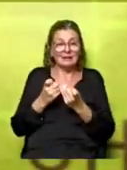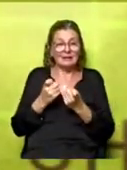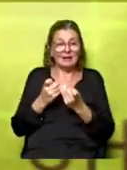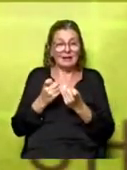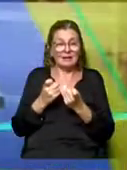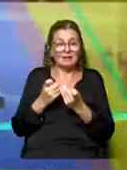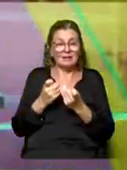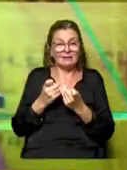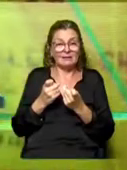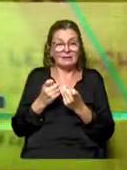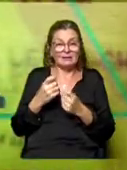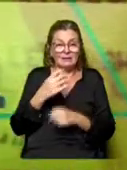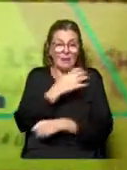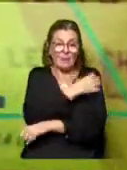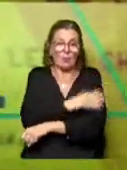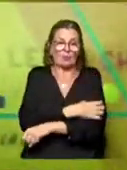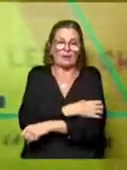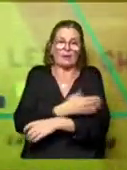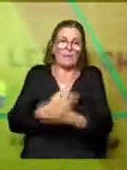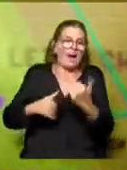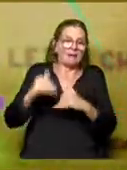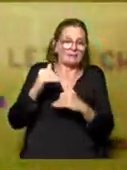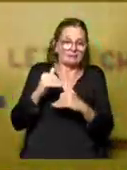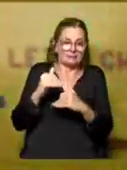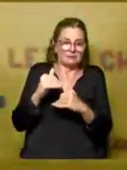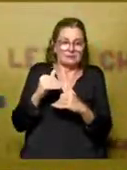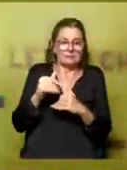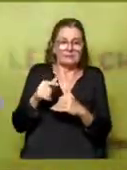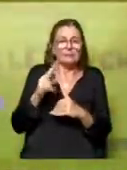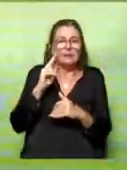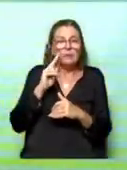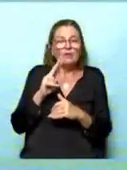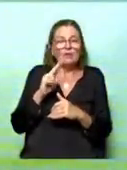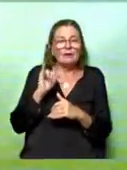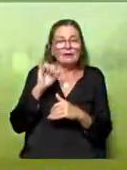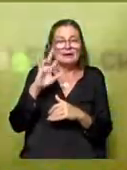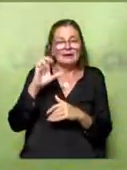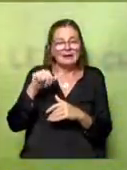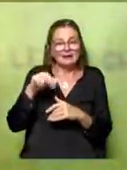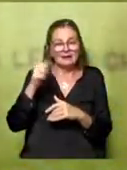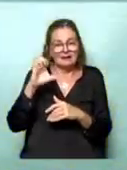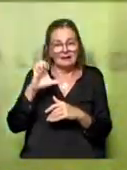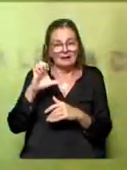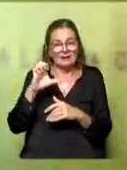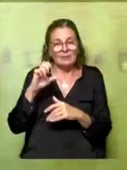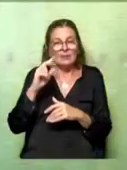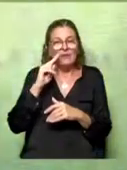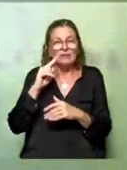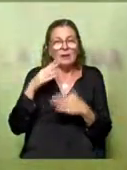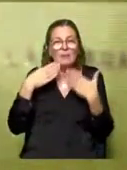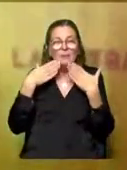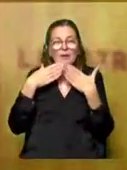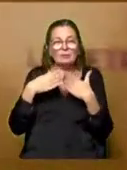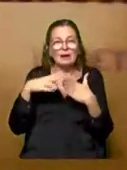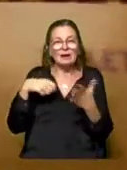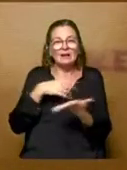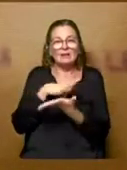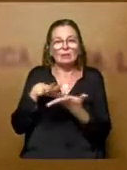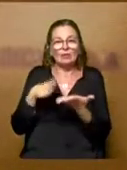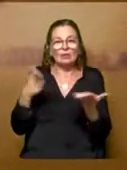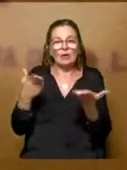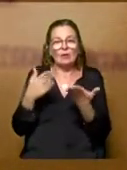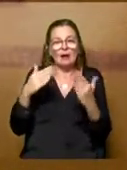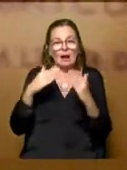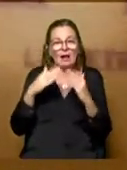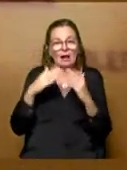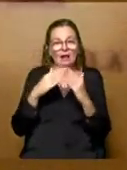por necesidad, sí, de pobreza extrema. Exacto. Vamos a ver a Irene Moreira brevemente para preguntarle acerca de la situación actual de la